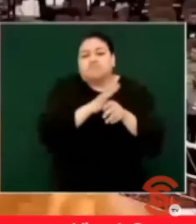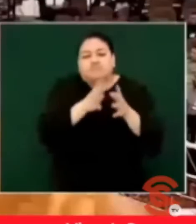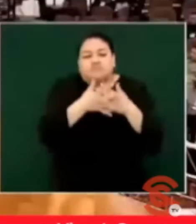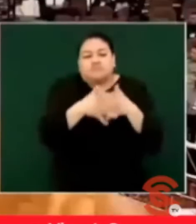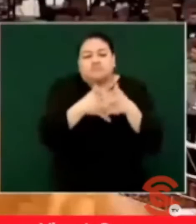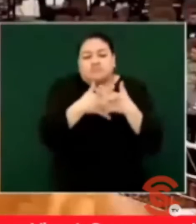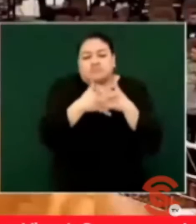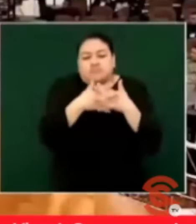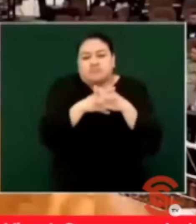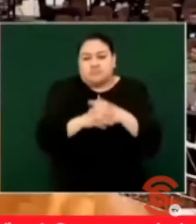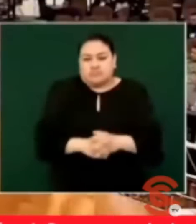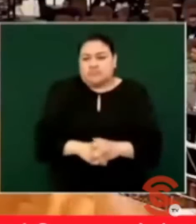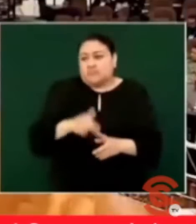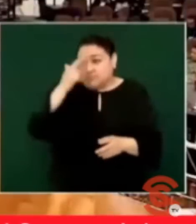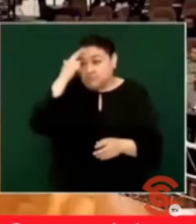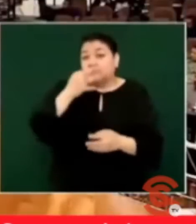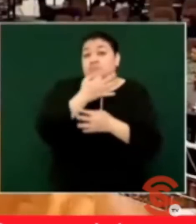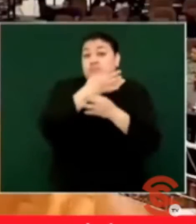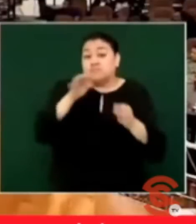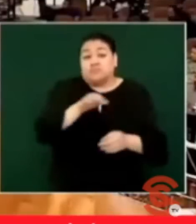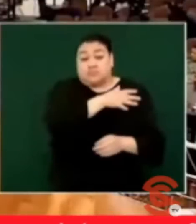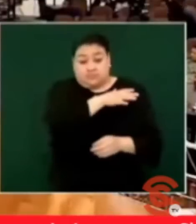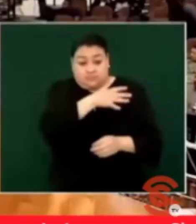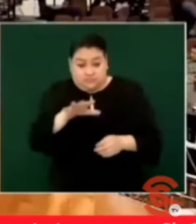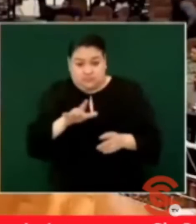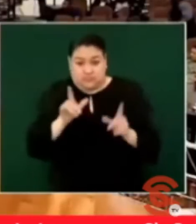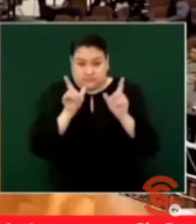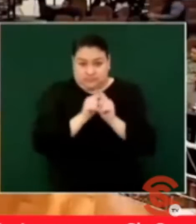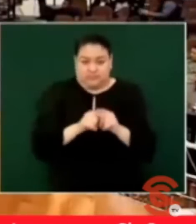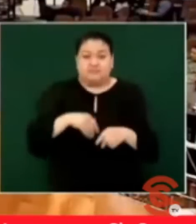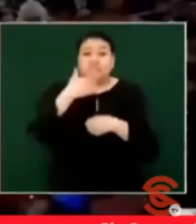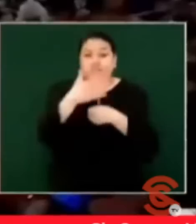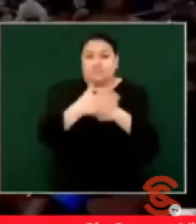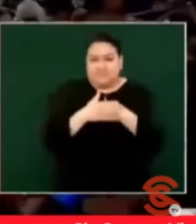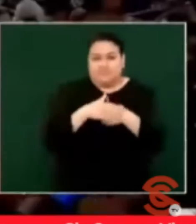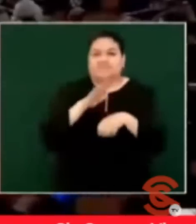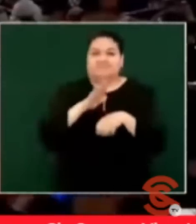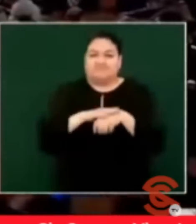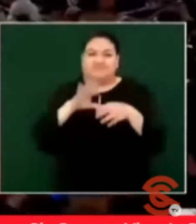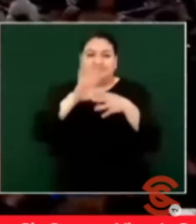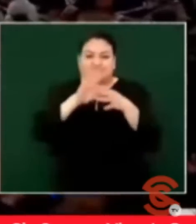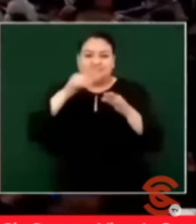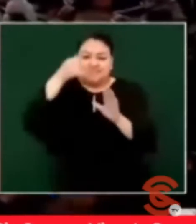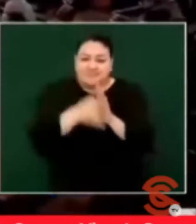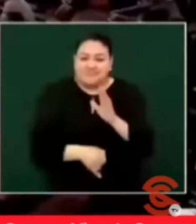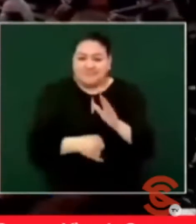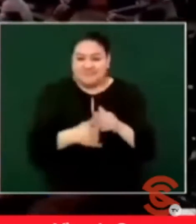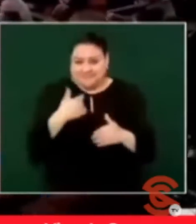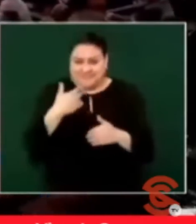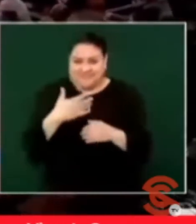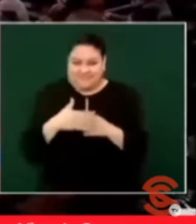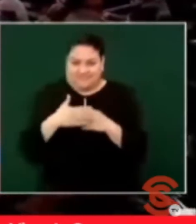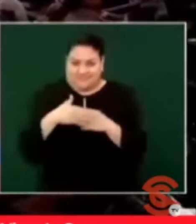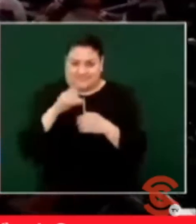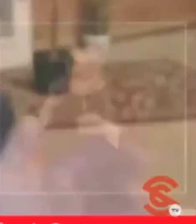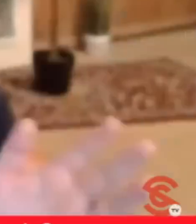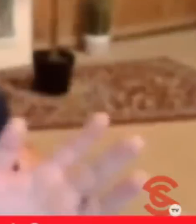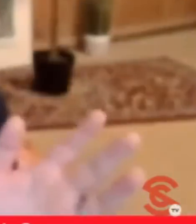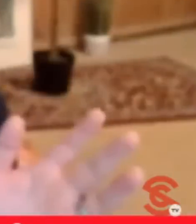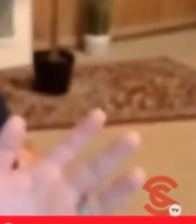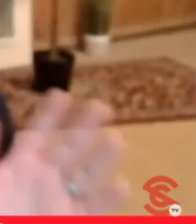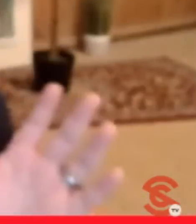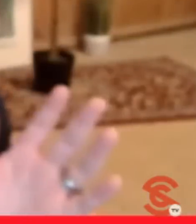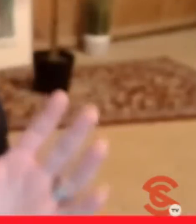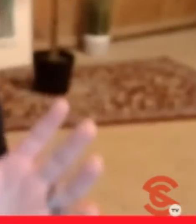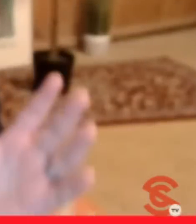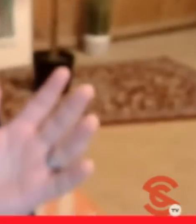Dijimos general, ¿no? Bueno, perfecto. Bueno, gracias. Bueno, ya después, porque si no. Pues es lo que es muy interesante, ¿no? Ya está,